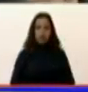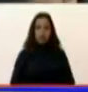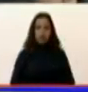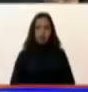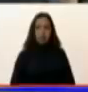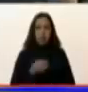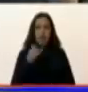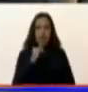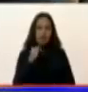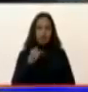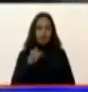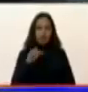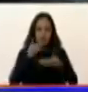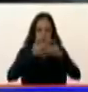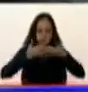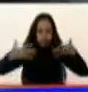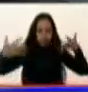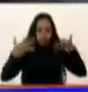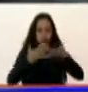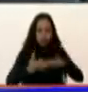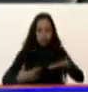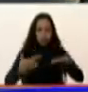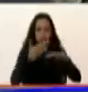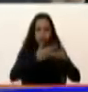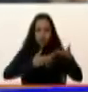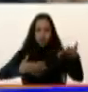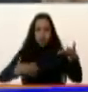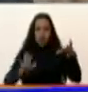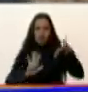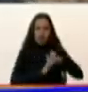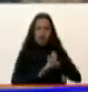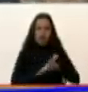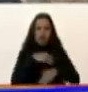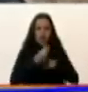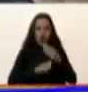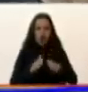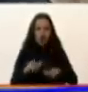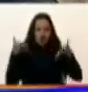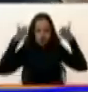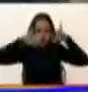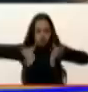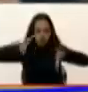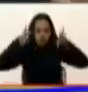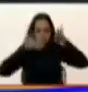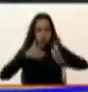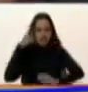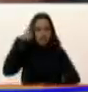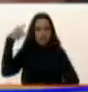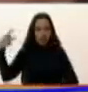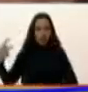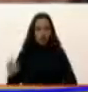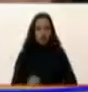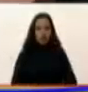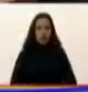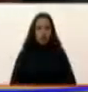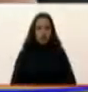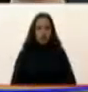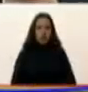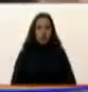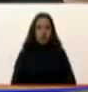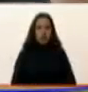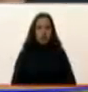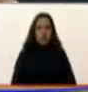hay una larga parte sobre las operaciones psicológicas. Los autores,